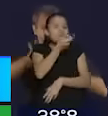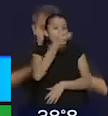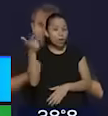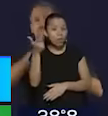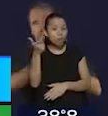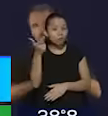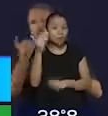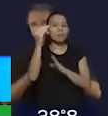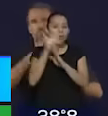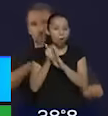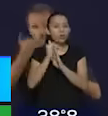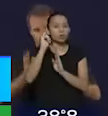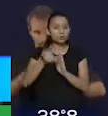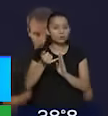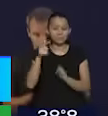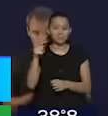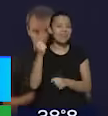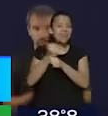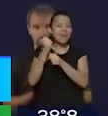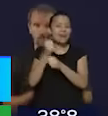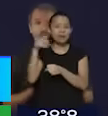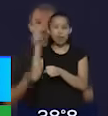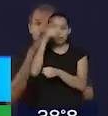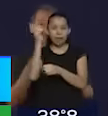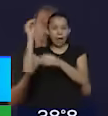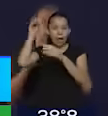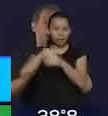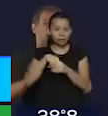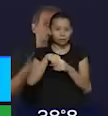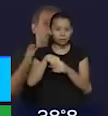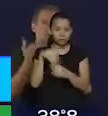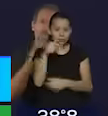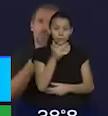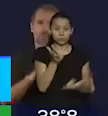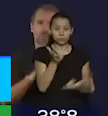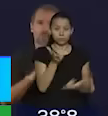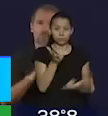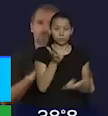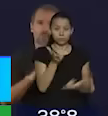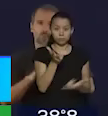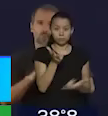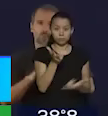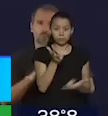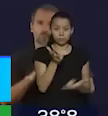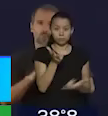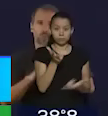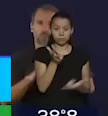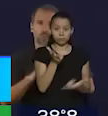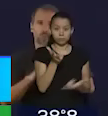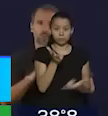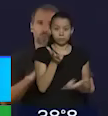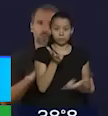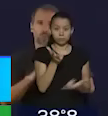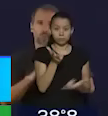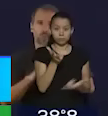que nacionales Por supuesto que se adhieran a a esta medida el salario es una